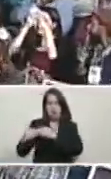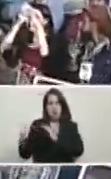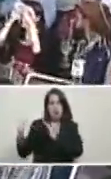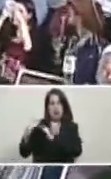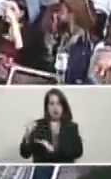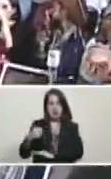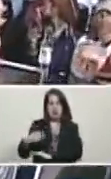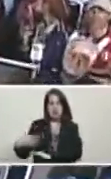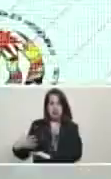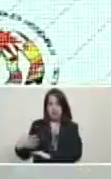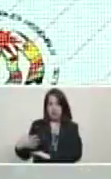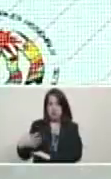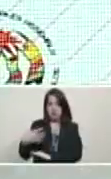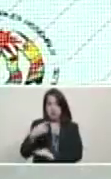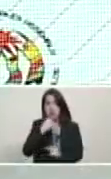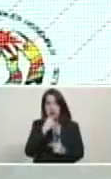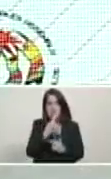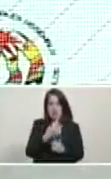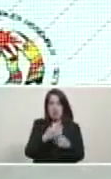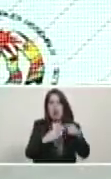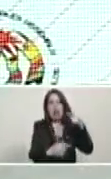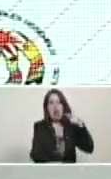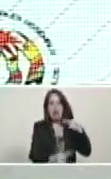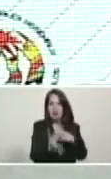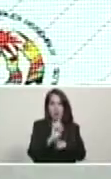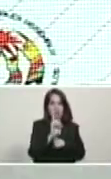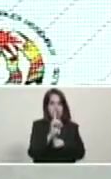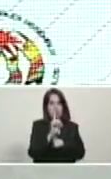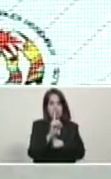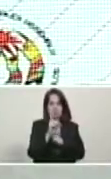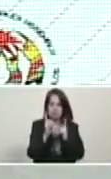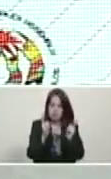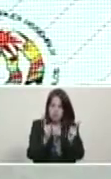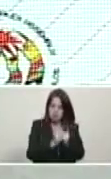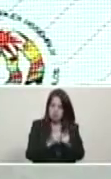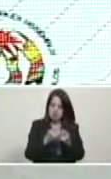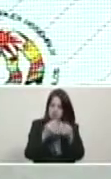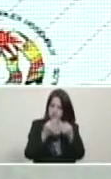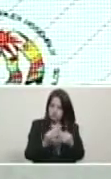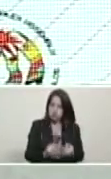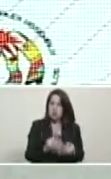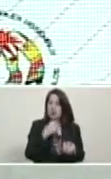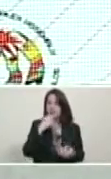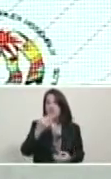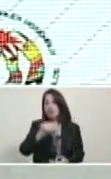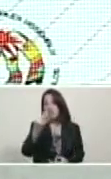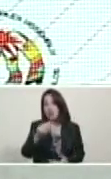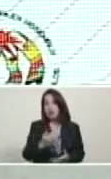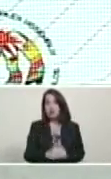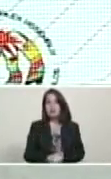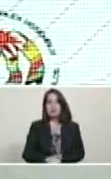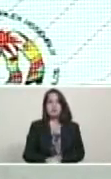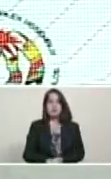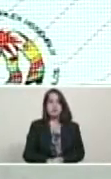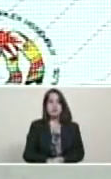no estoy exagerando ni un milímetro estoy siendo moderado más bien